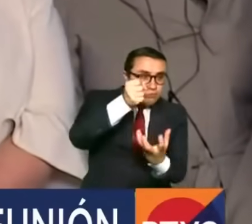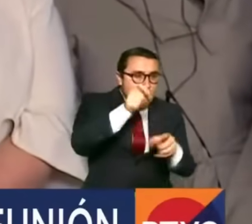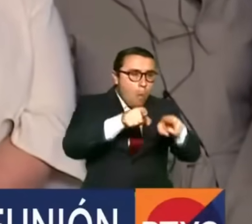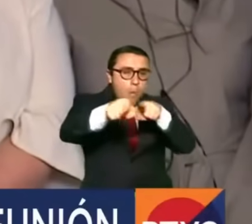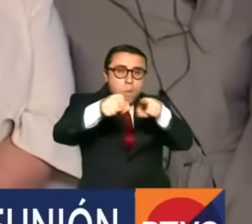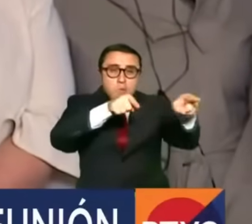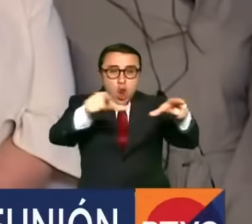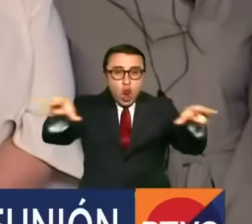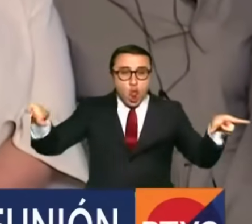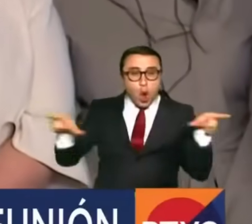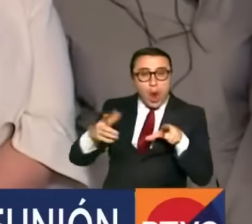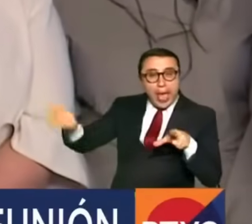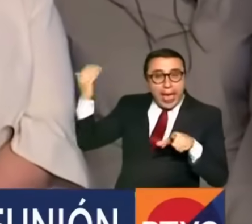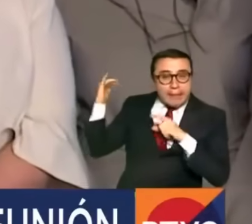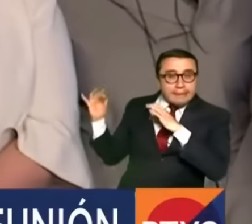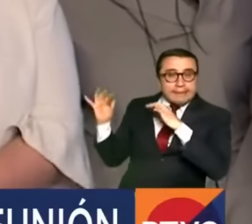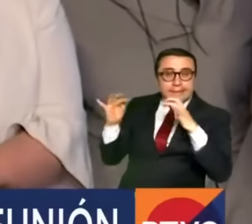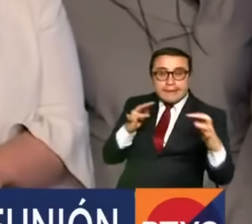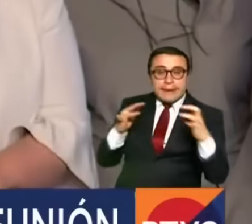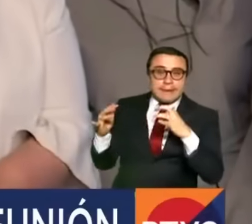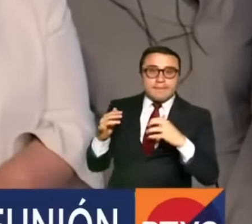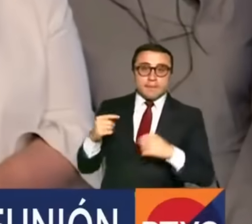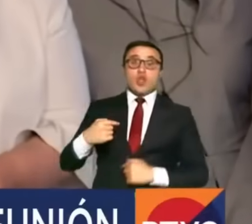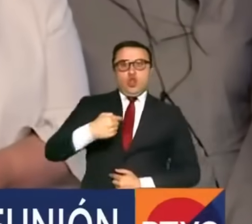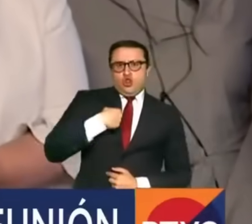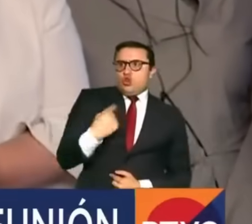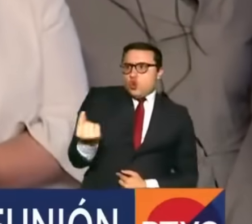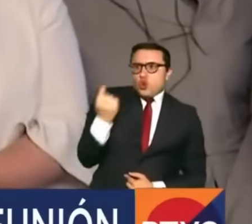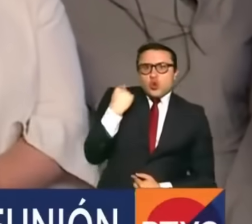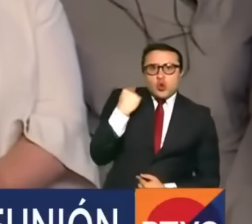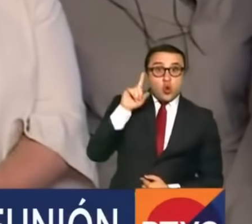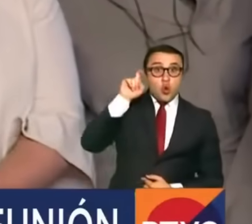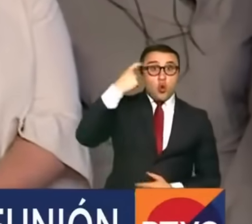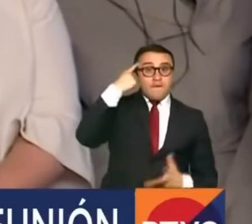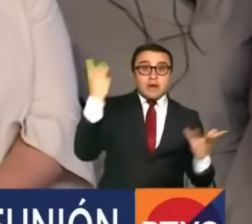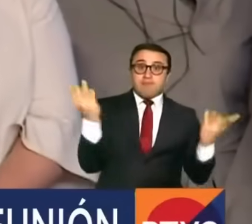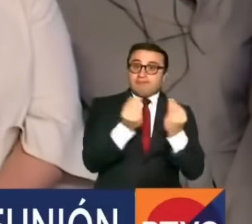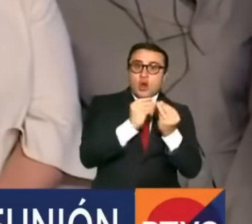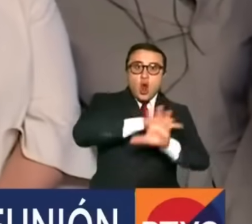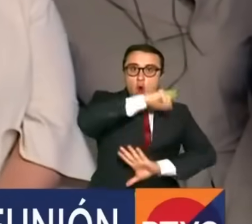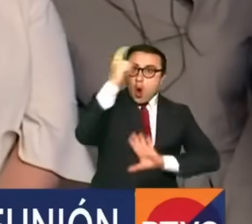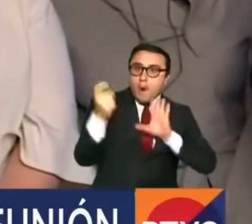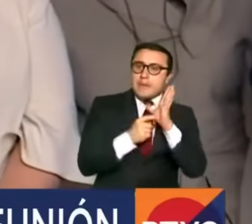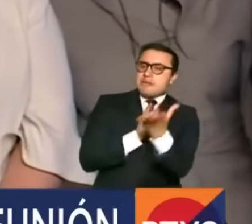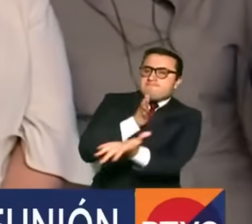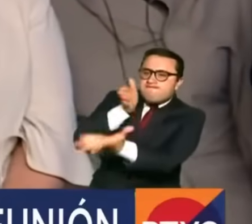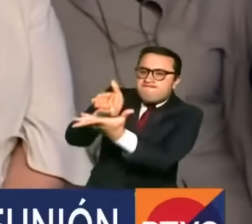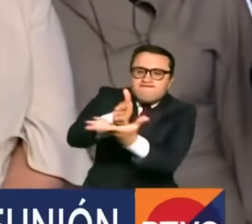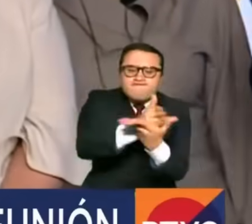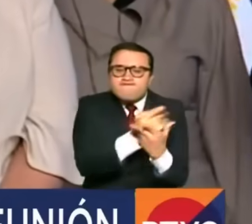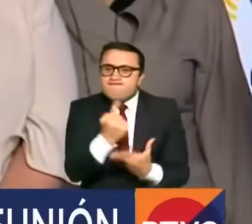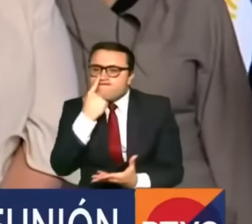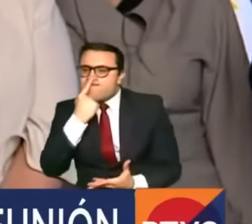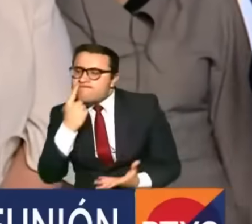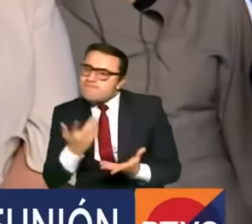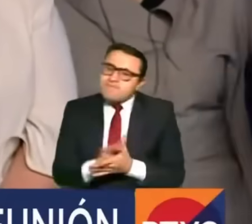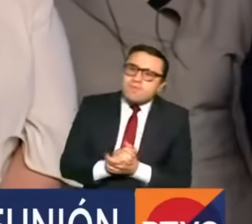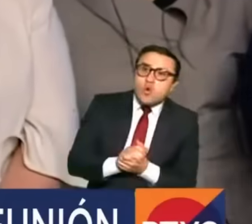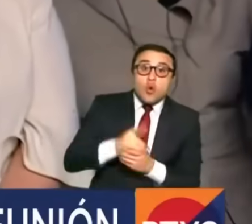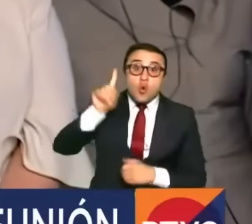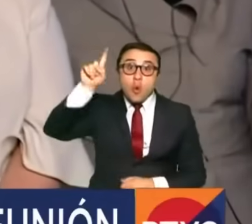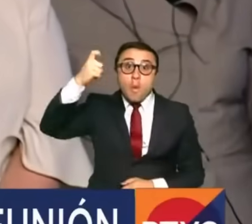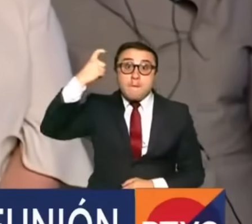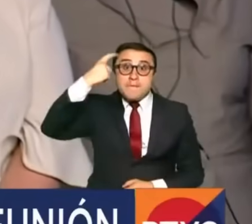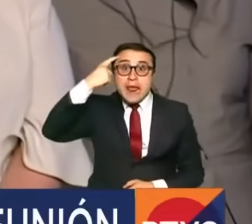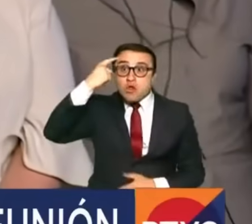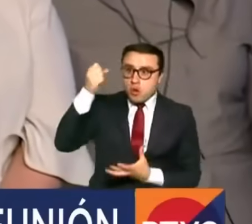años. Yo vengo de recorrerlos con todo el gobierno en pleno y de contrastar el gobierno con